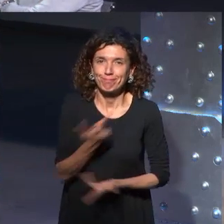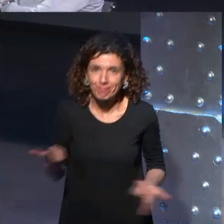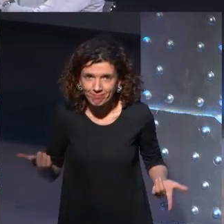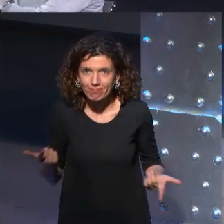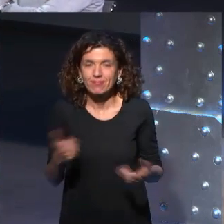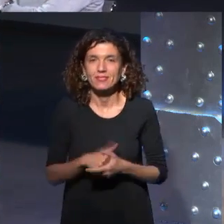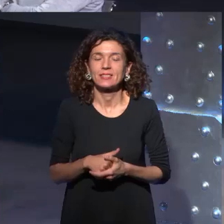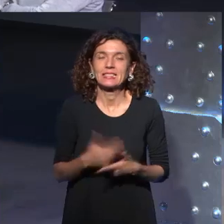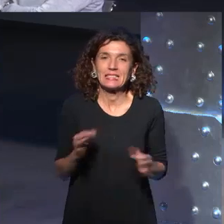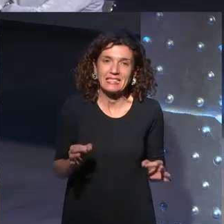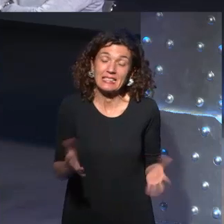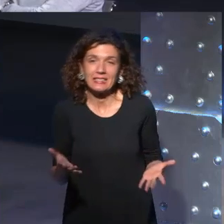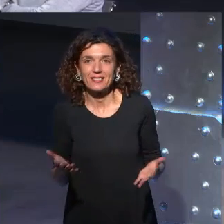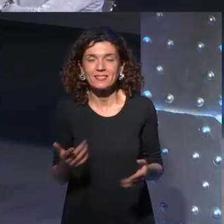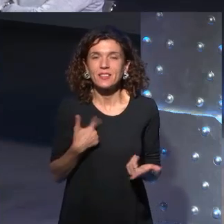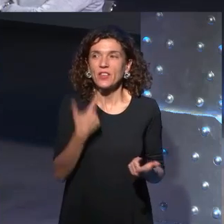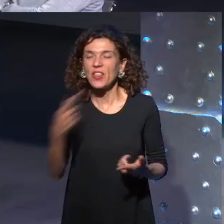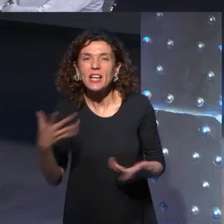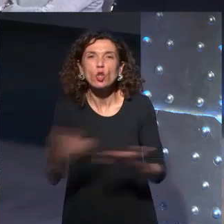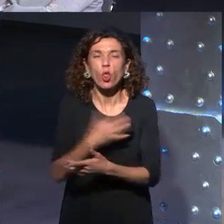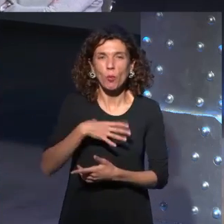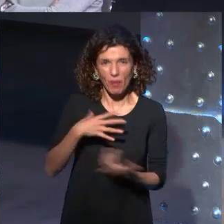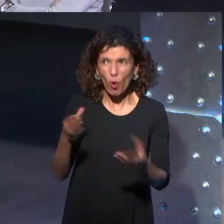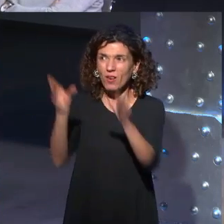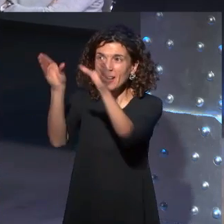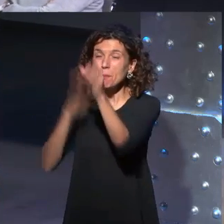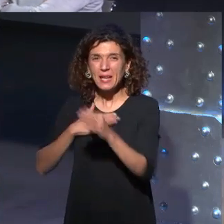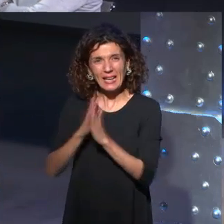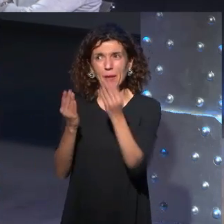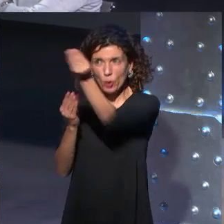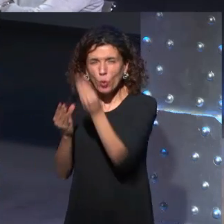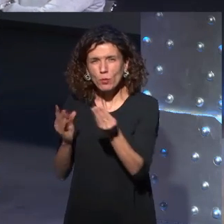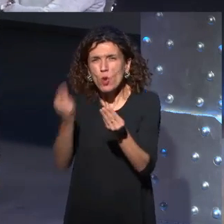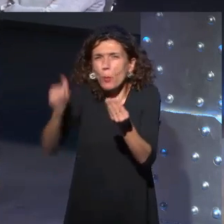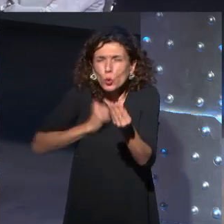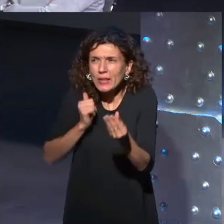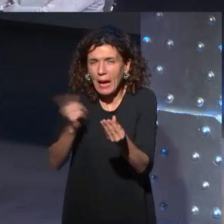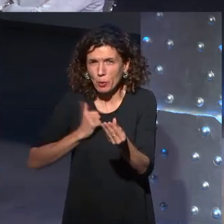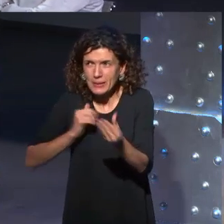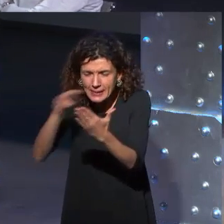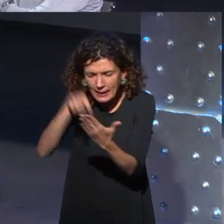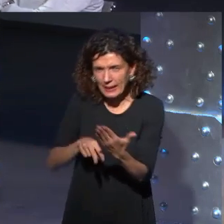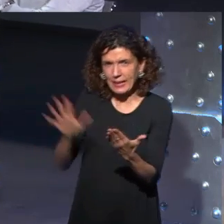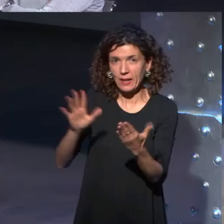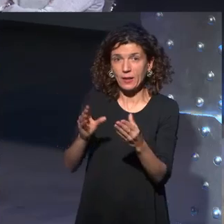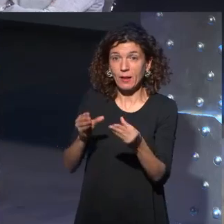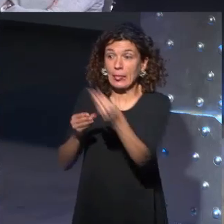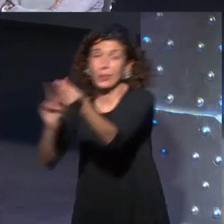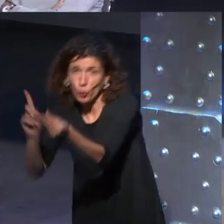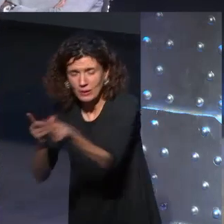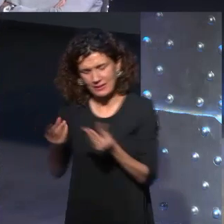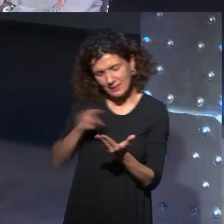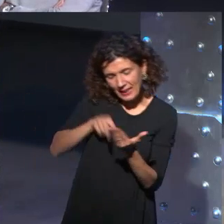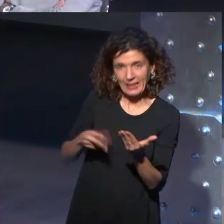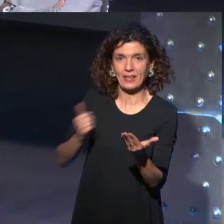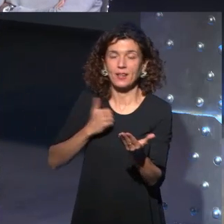Me va a gustar. Te dan ganas de decirle a todos, oiga, dé algo, ¿no? Denle una oportunidad, hombre. Lea aquí las primeras páginas, pero